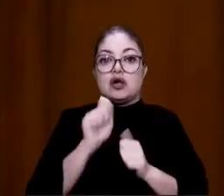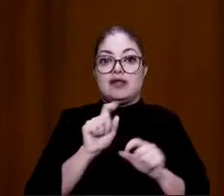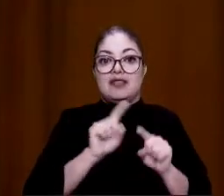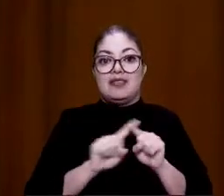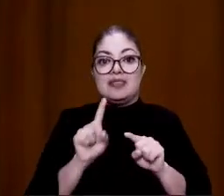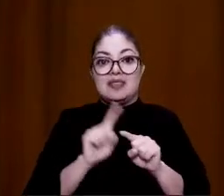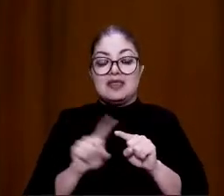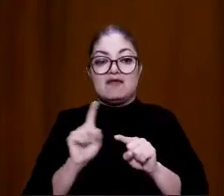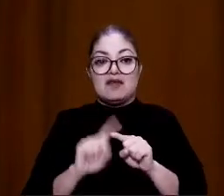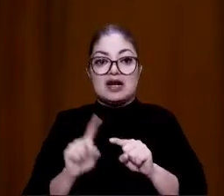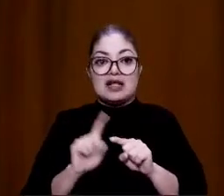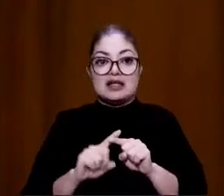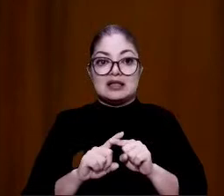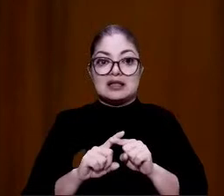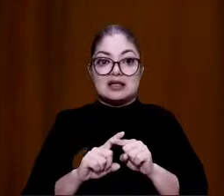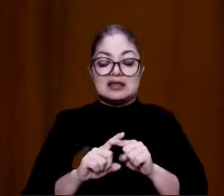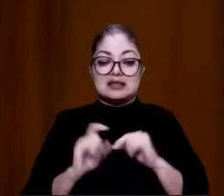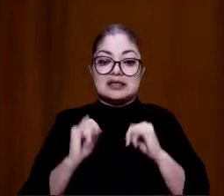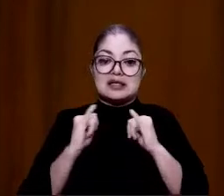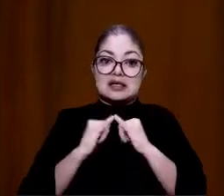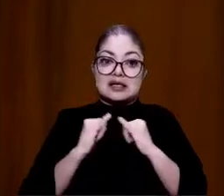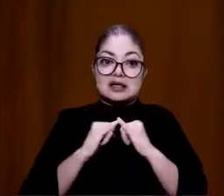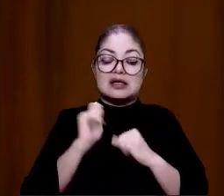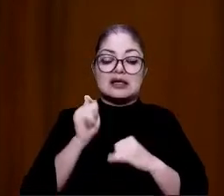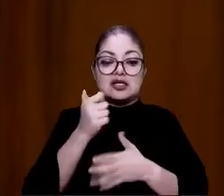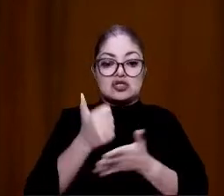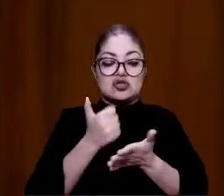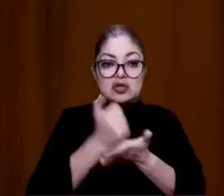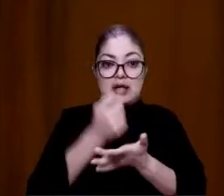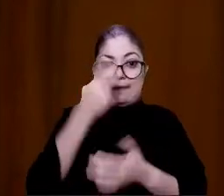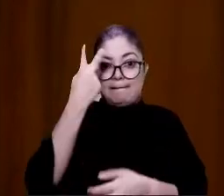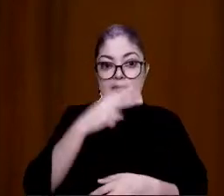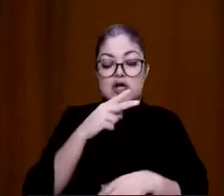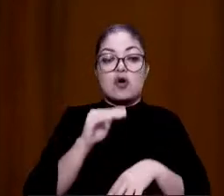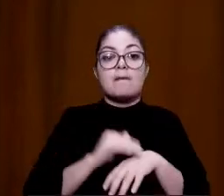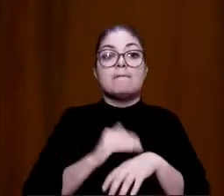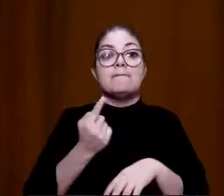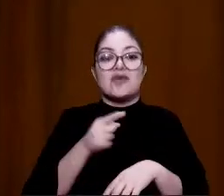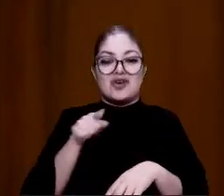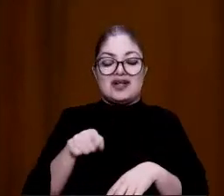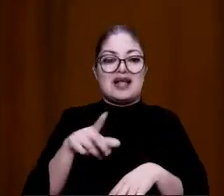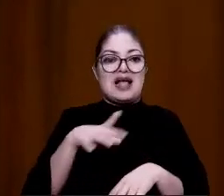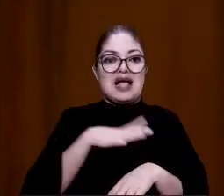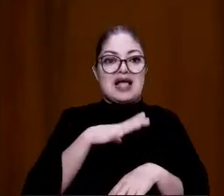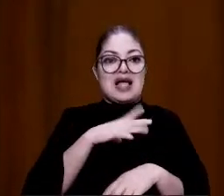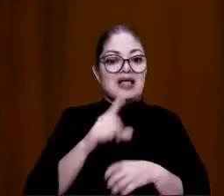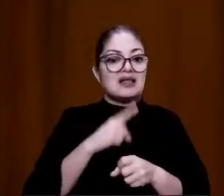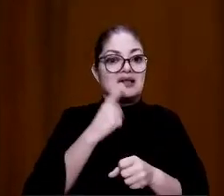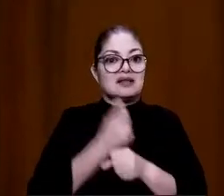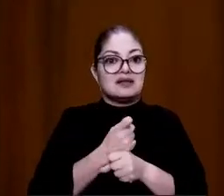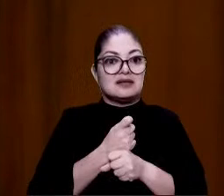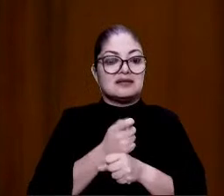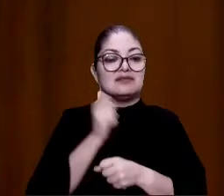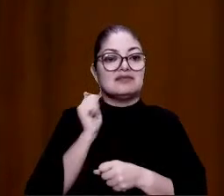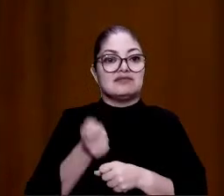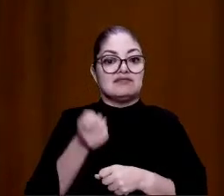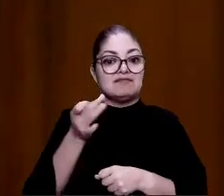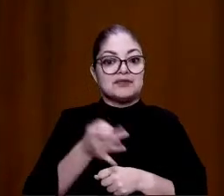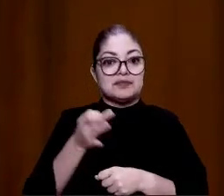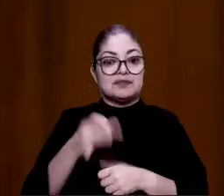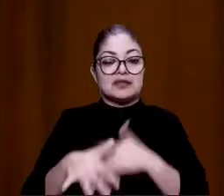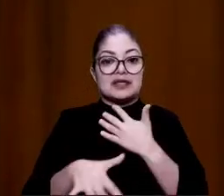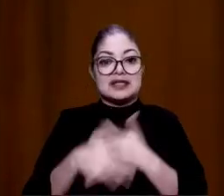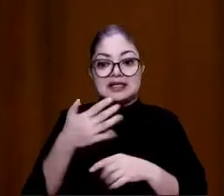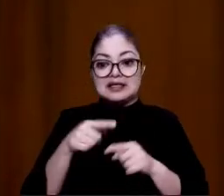diferentes instancias de la Ciudad de México, porque ahí es donde se presenta con mayor incidencia. De los 15